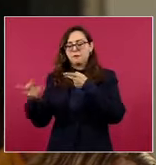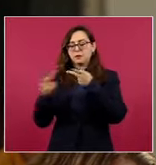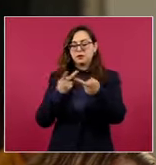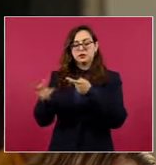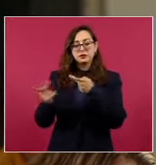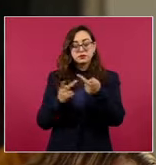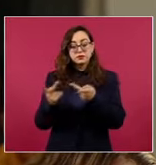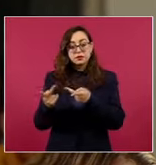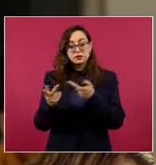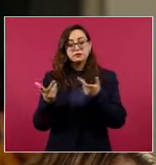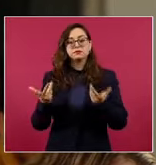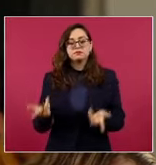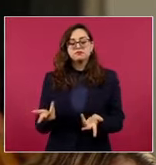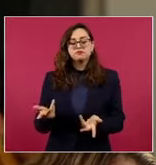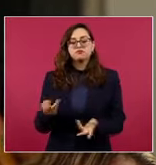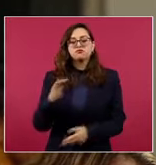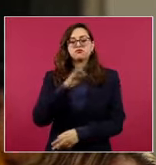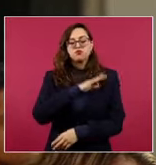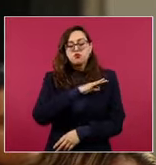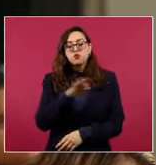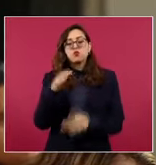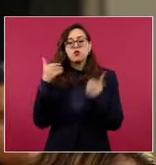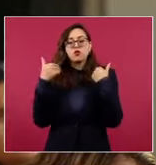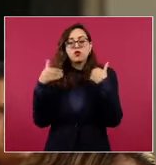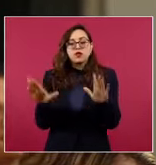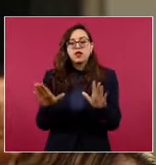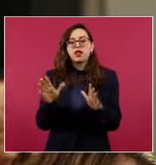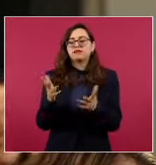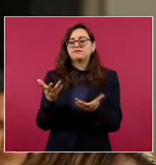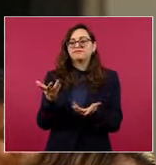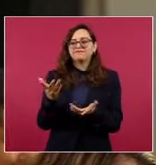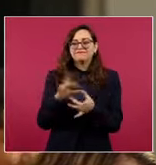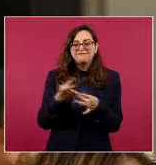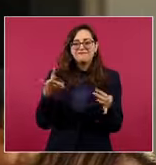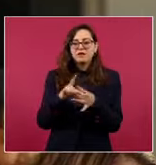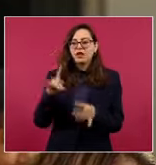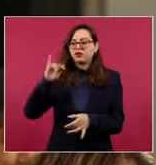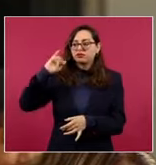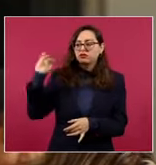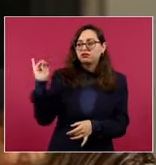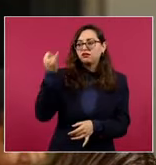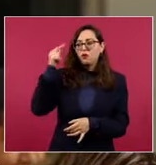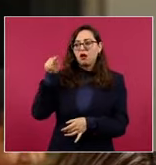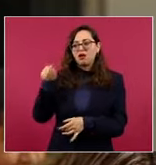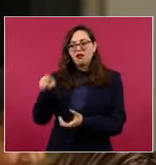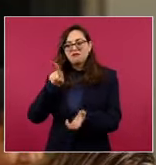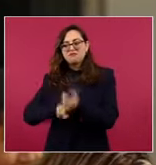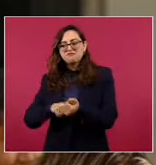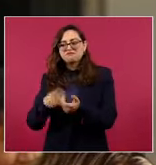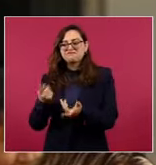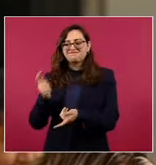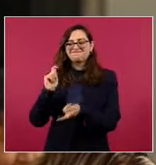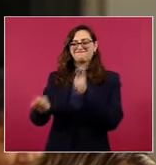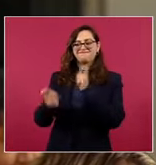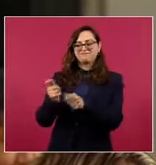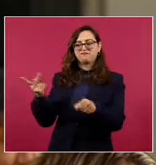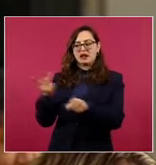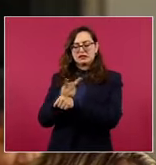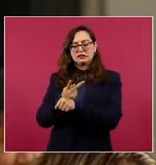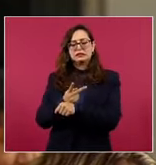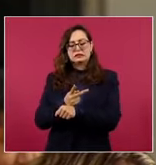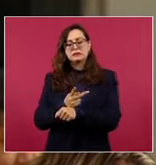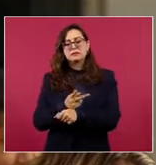dar un análisis de qué sucede específicamente en Tijuana, porque a pesar de que han bajado los homicidios dolosos